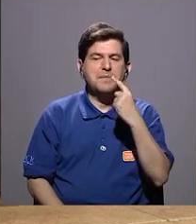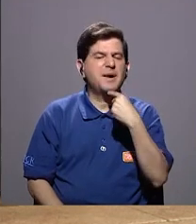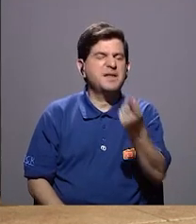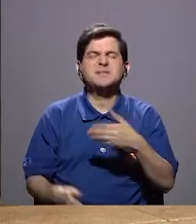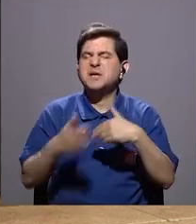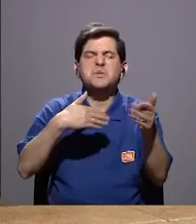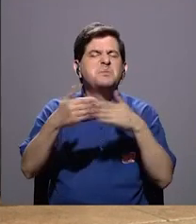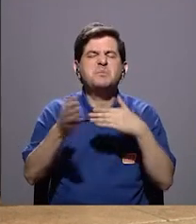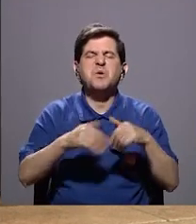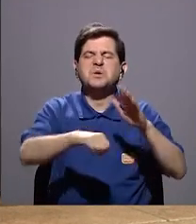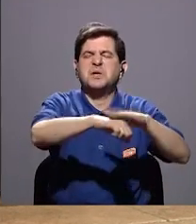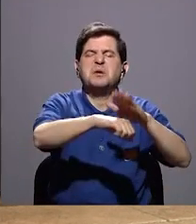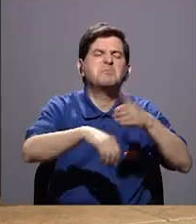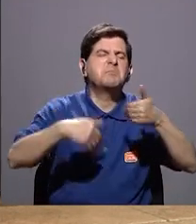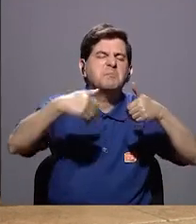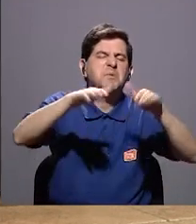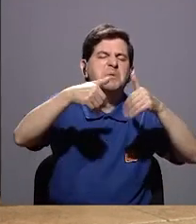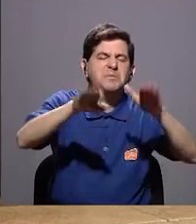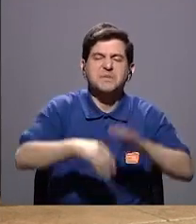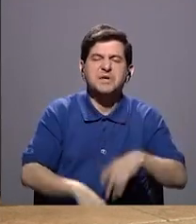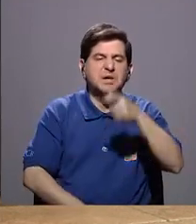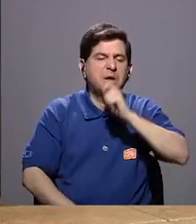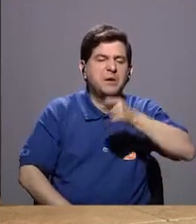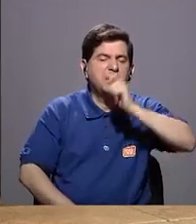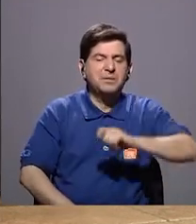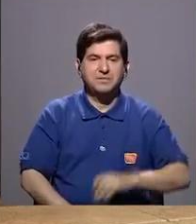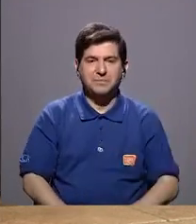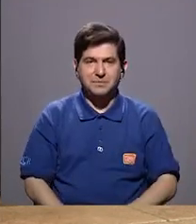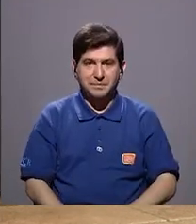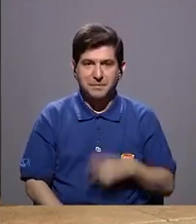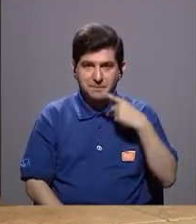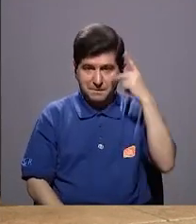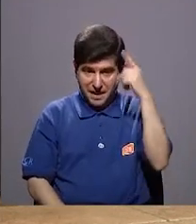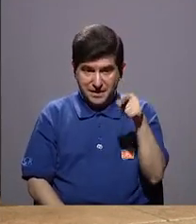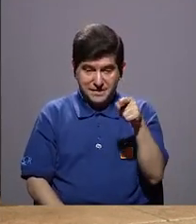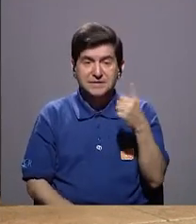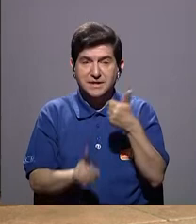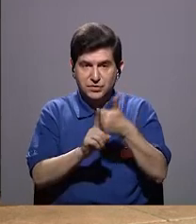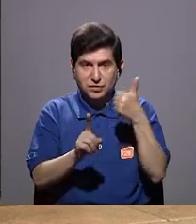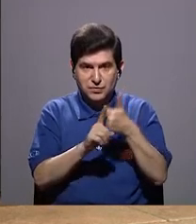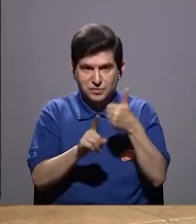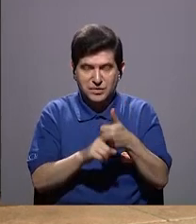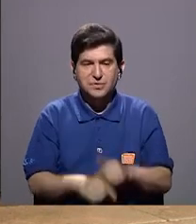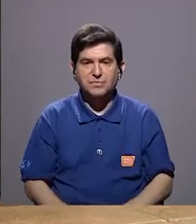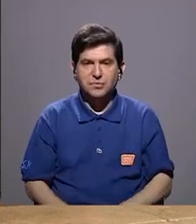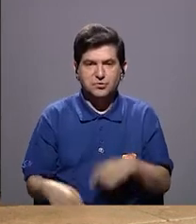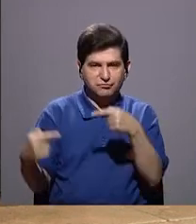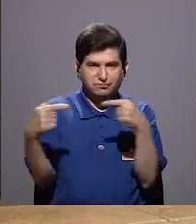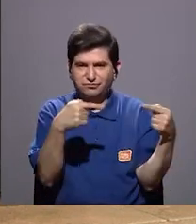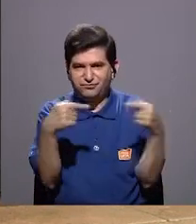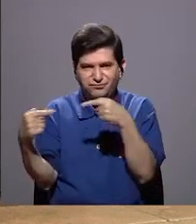dice, ¿qué importa? Déjalo, comételo. O sea, padres que entre ellos empiecen a